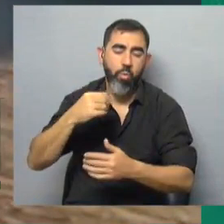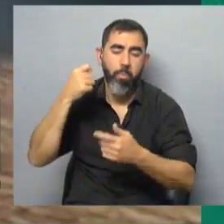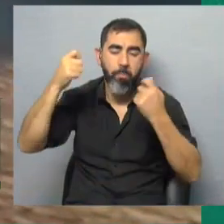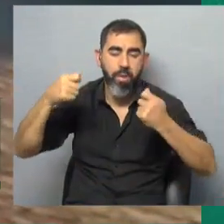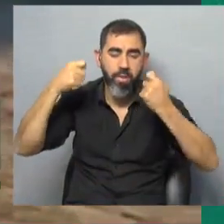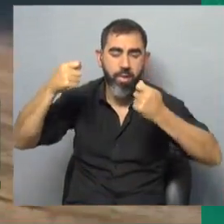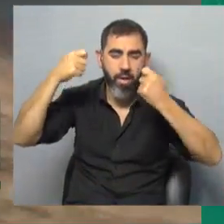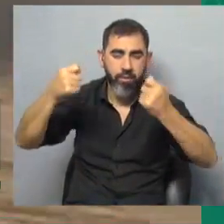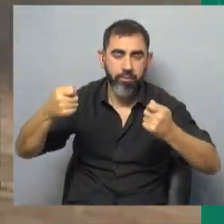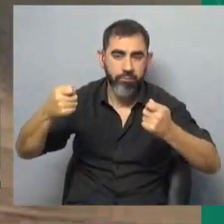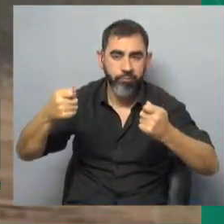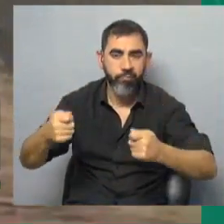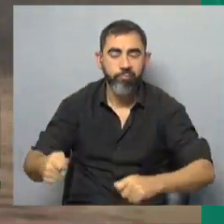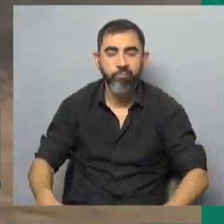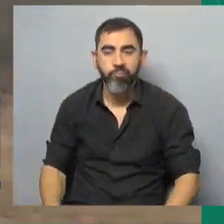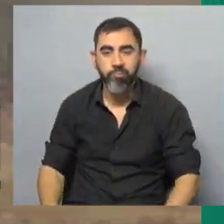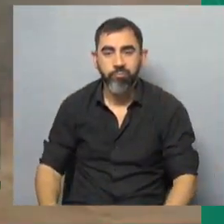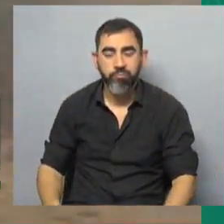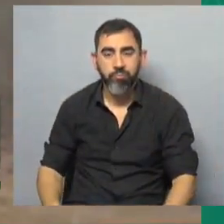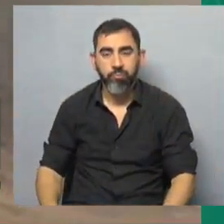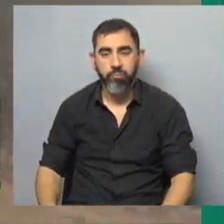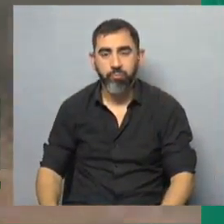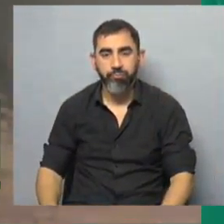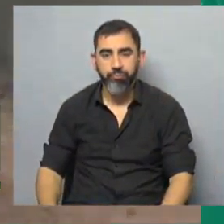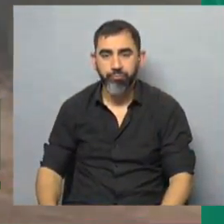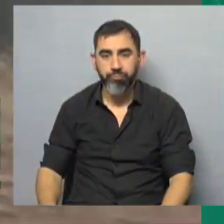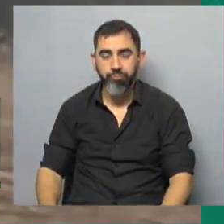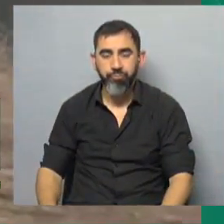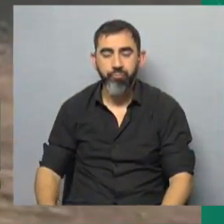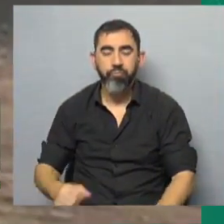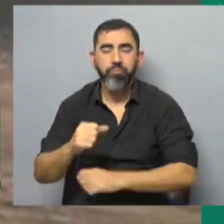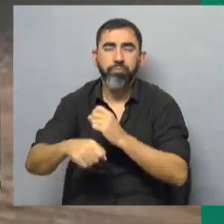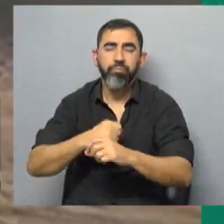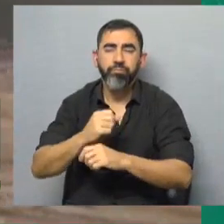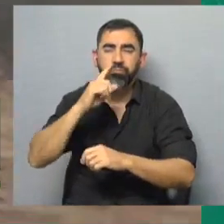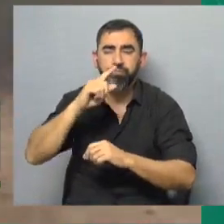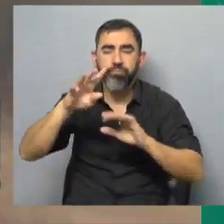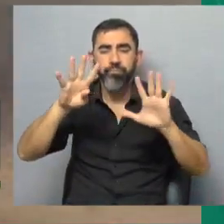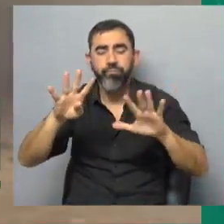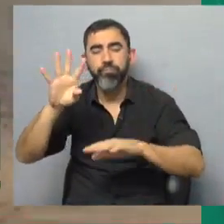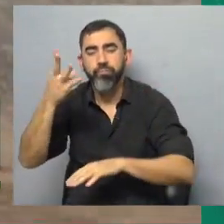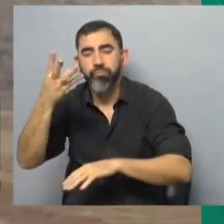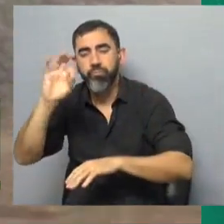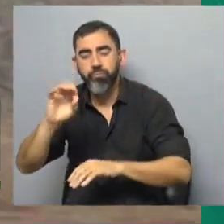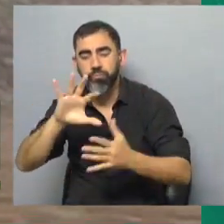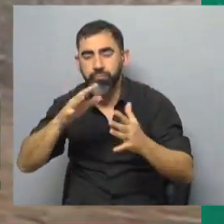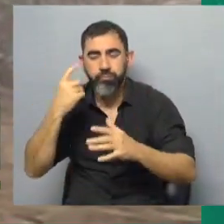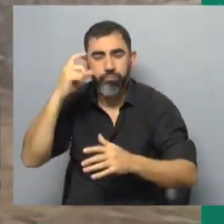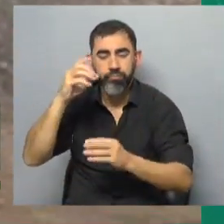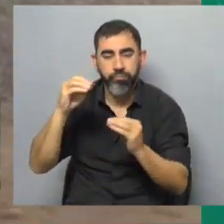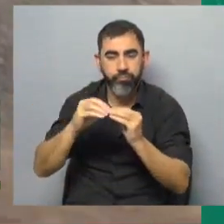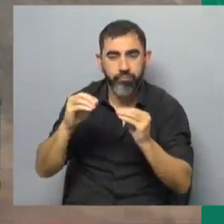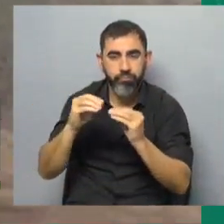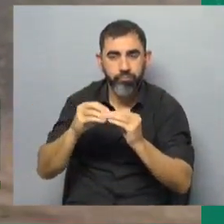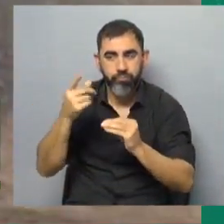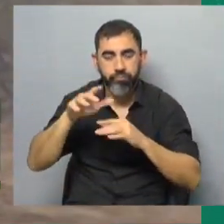pionero en este tipo de metodología se remonta a fines de la década de 40 en el compañero frigorífico Andro. Y nosotros hemos